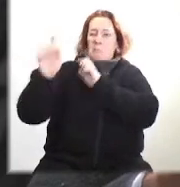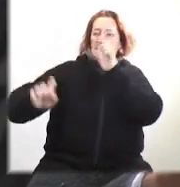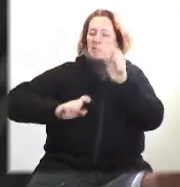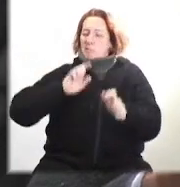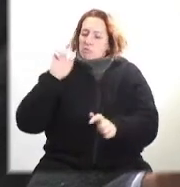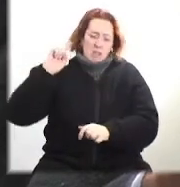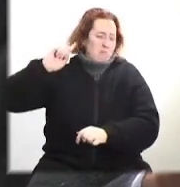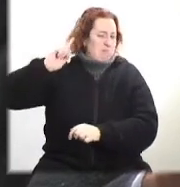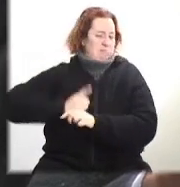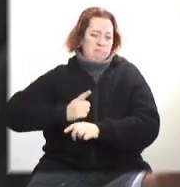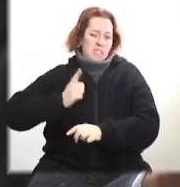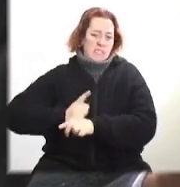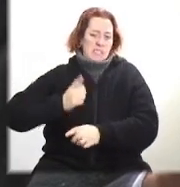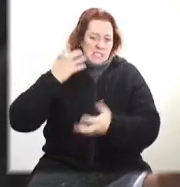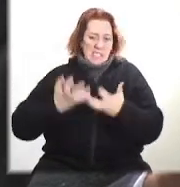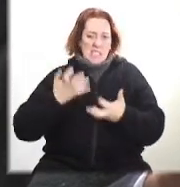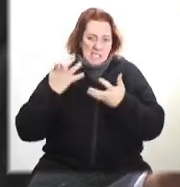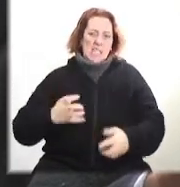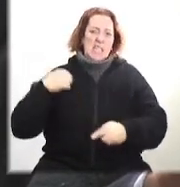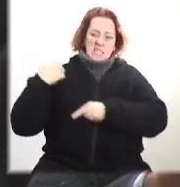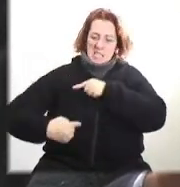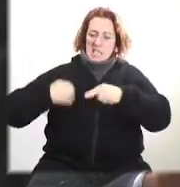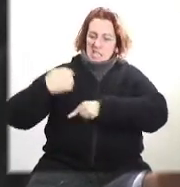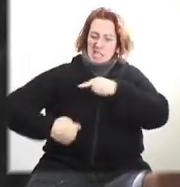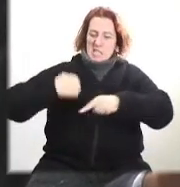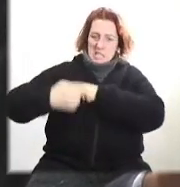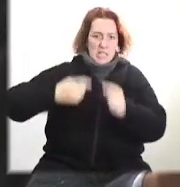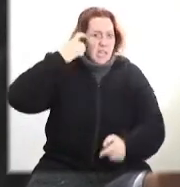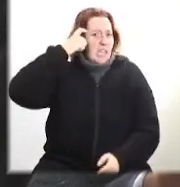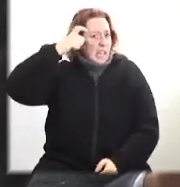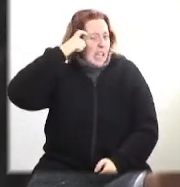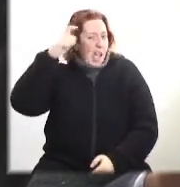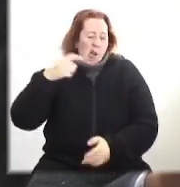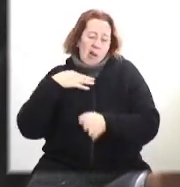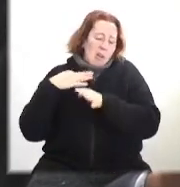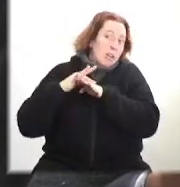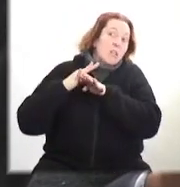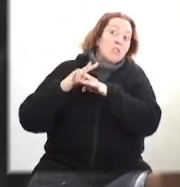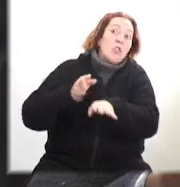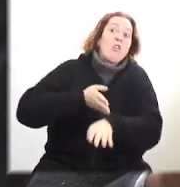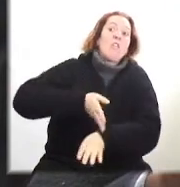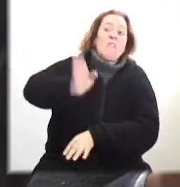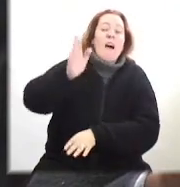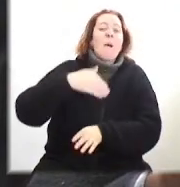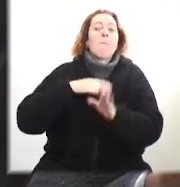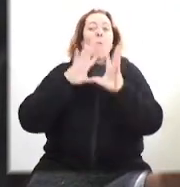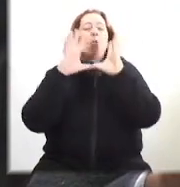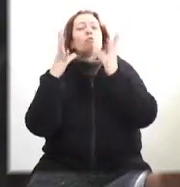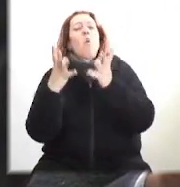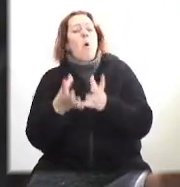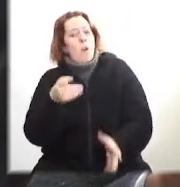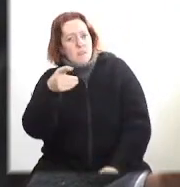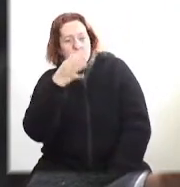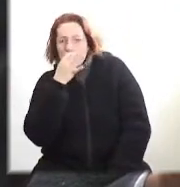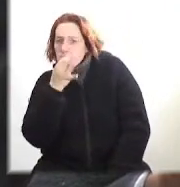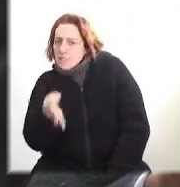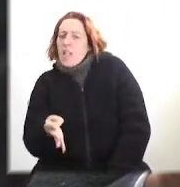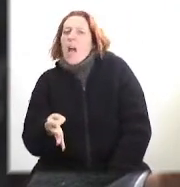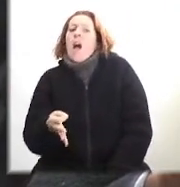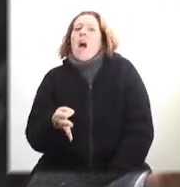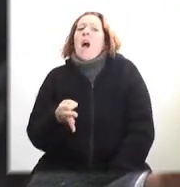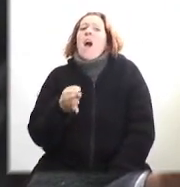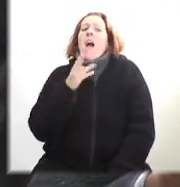llevar adelante sus muy particulares ideas sobre el destino del mundo. Bien decía el doctor Herrera, esos